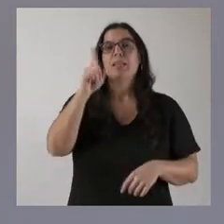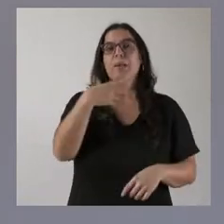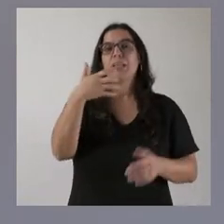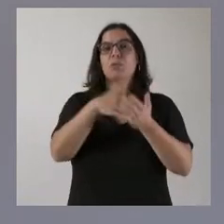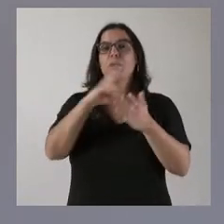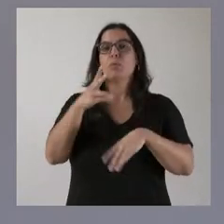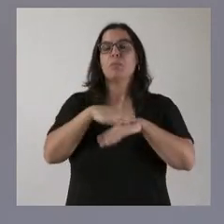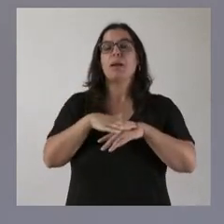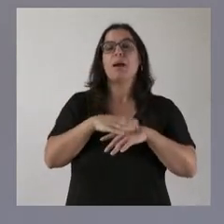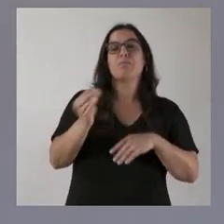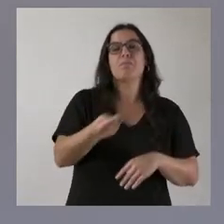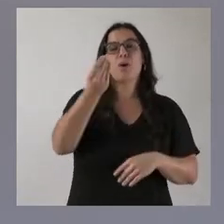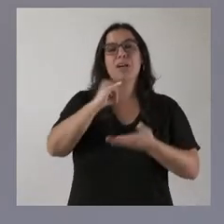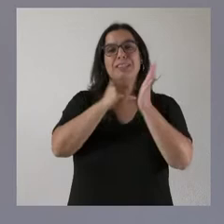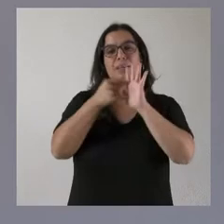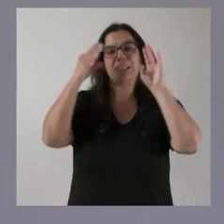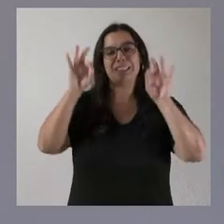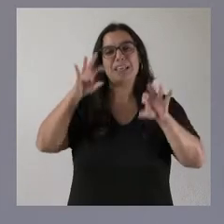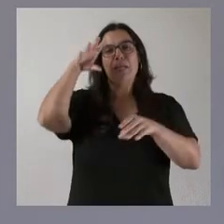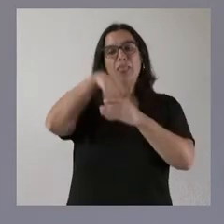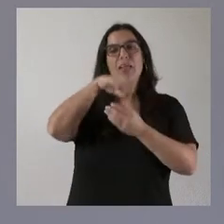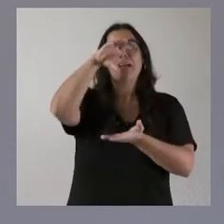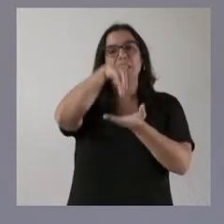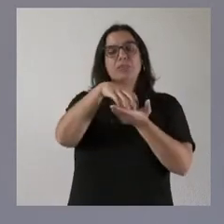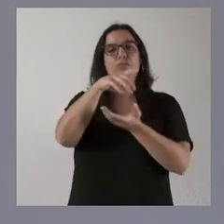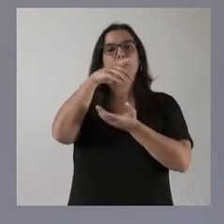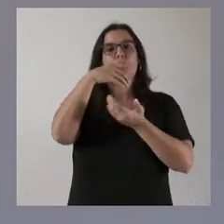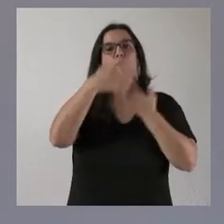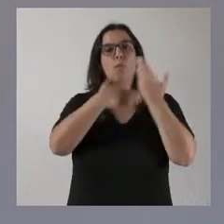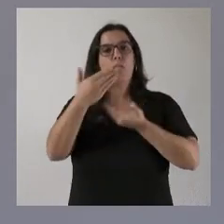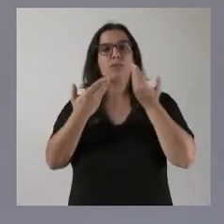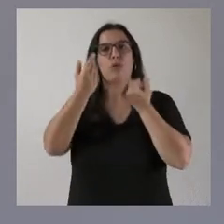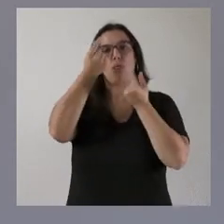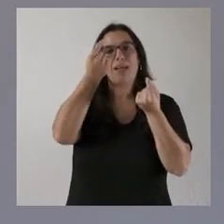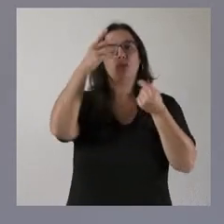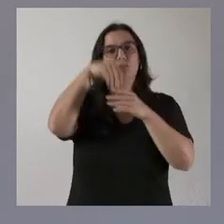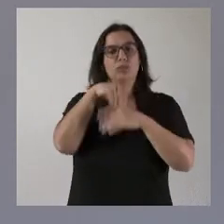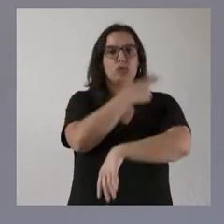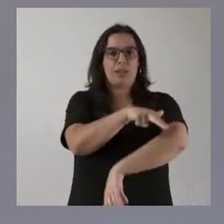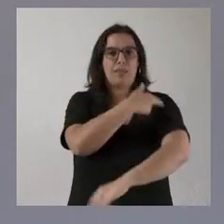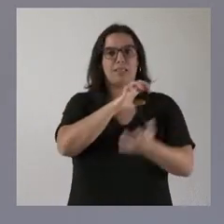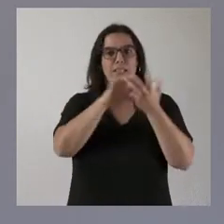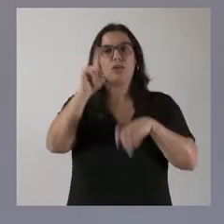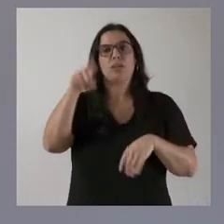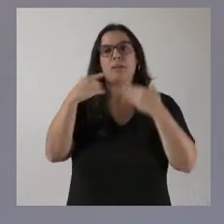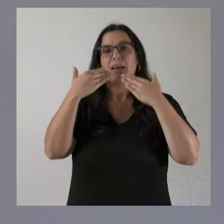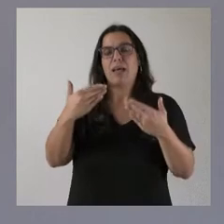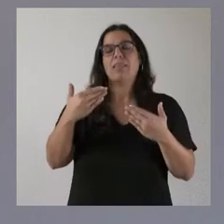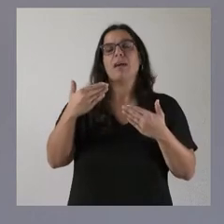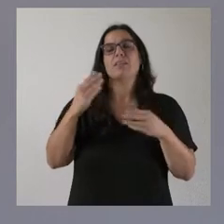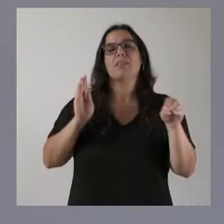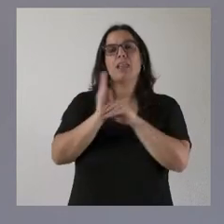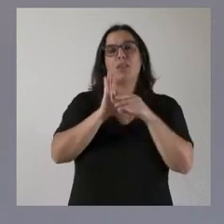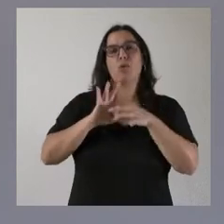optimizar los sistemas de centros de procesos de datos del sacyl también en este caso con financiación comunitaria